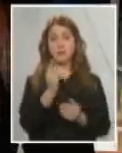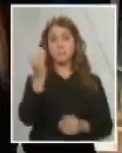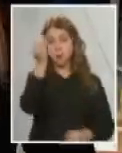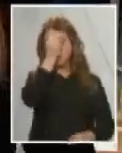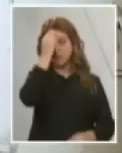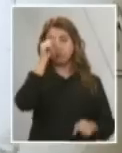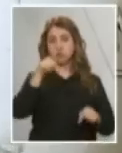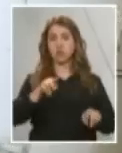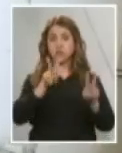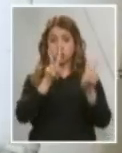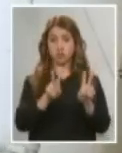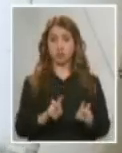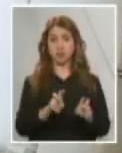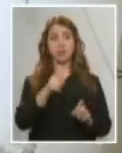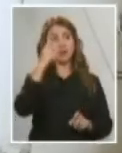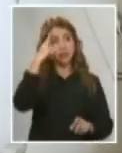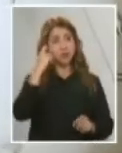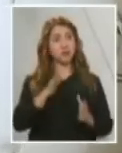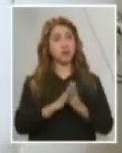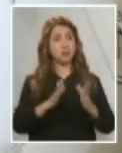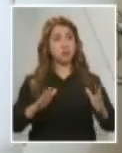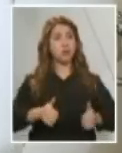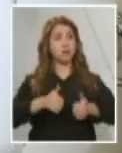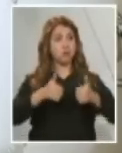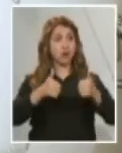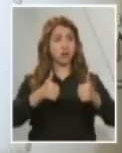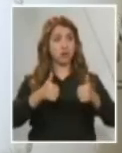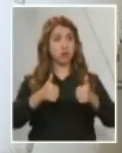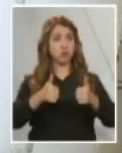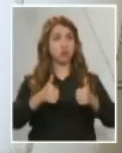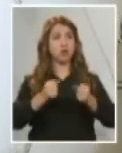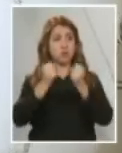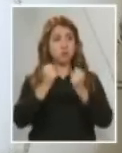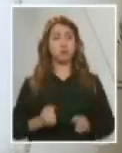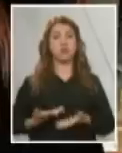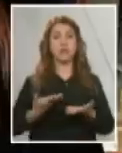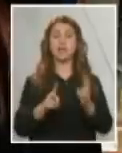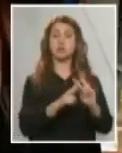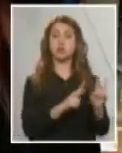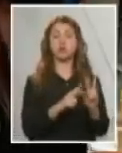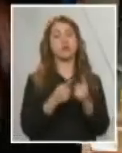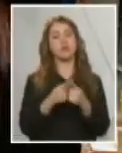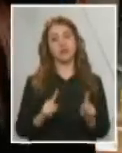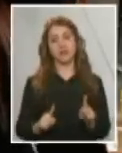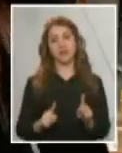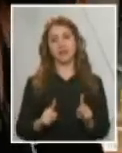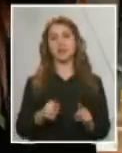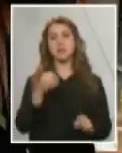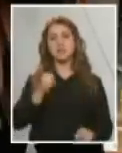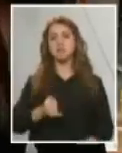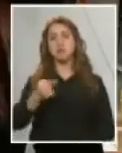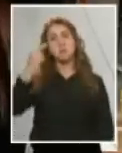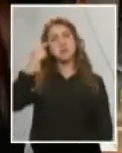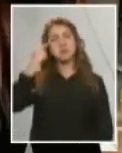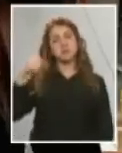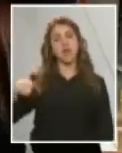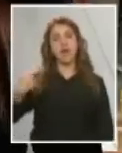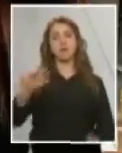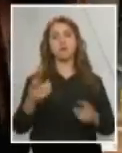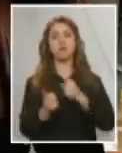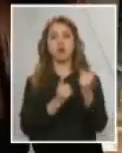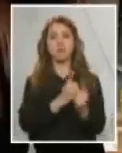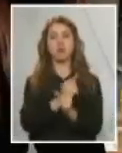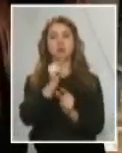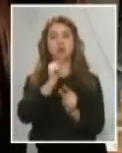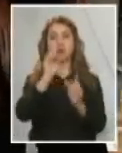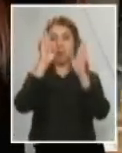preocupándose por estos temas. Creo que es súper bueno el poder dar una solución diferente a lo que siempre hemos pensado. En el fondo, como cambiar un